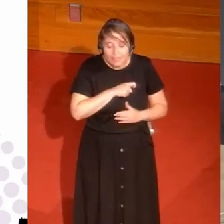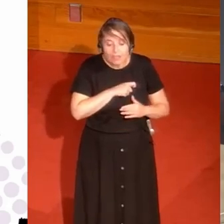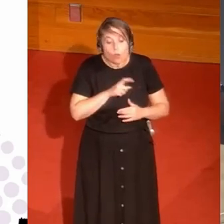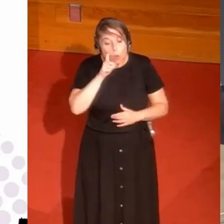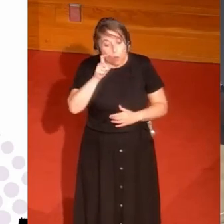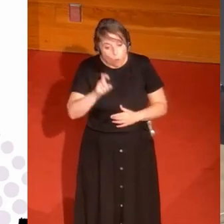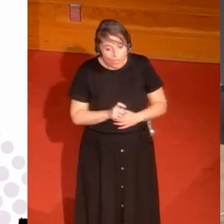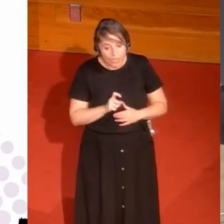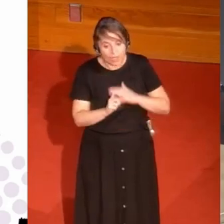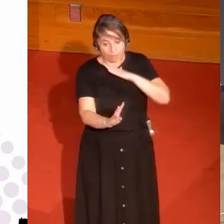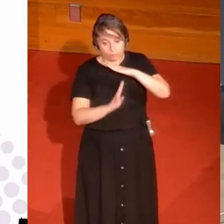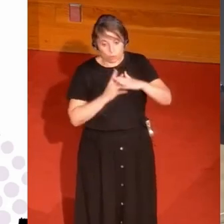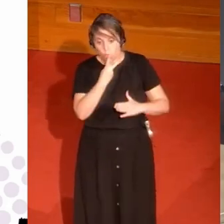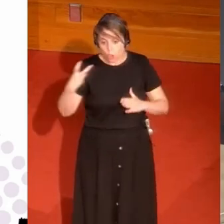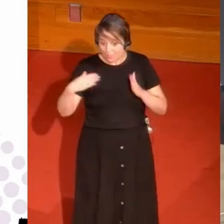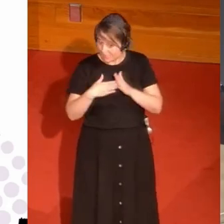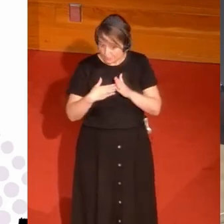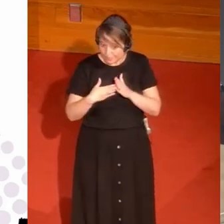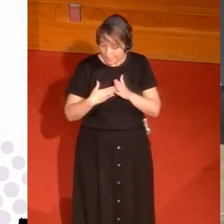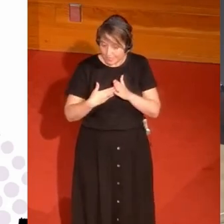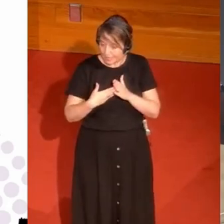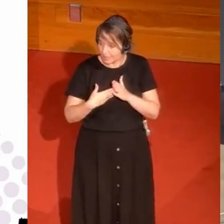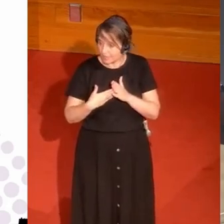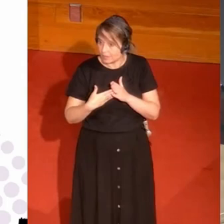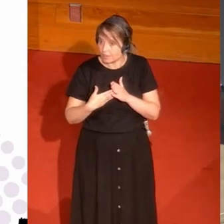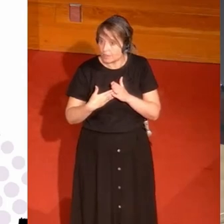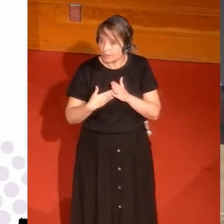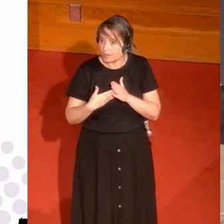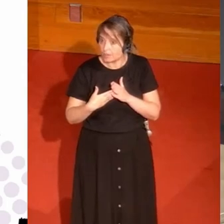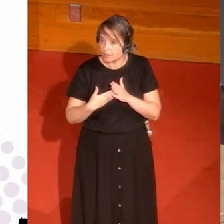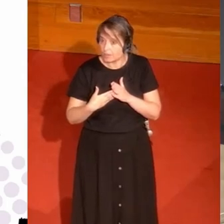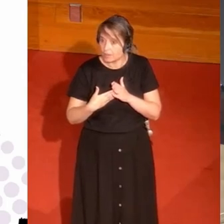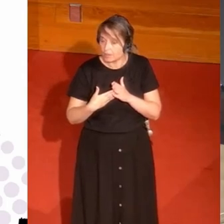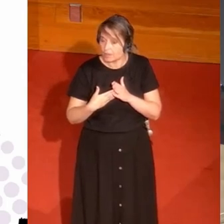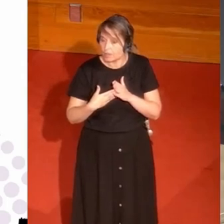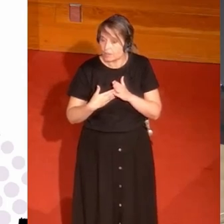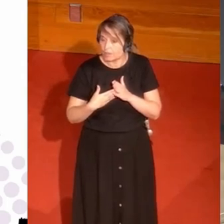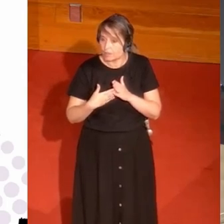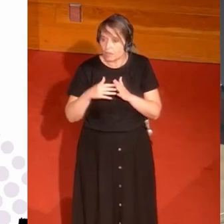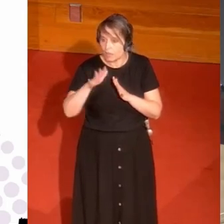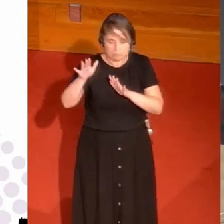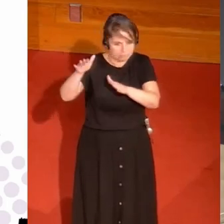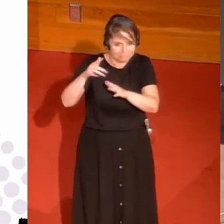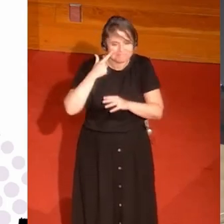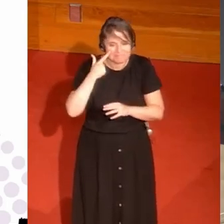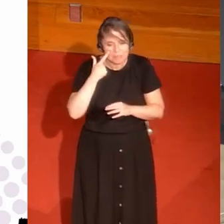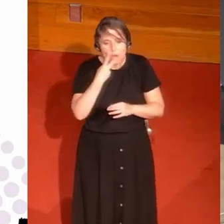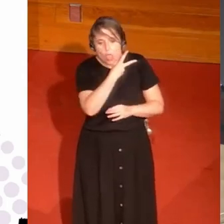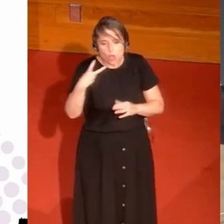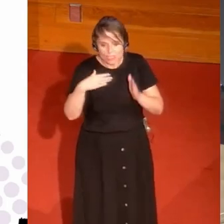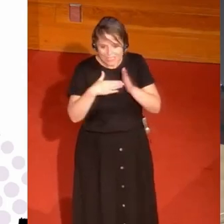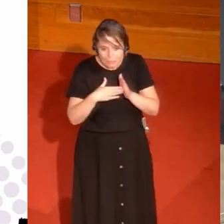ucranianos y no ha pasado absolutamente nada han venido eh hemos acogido a